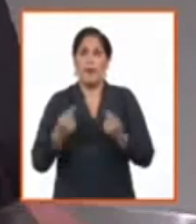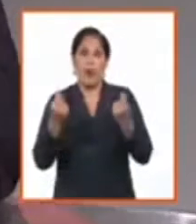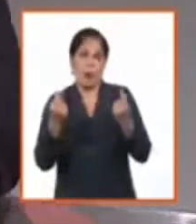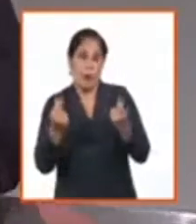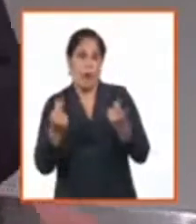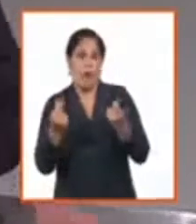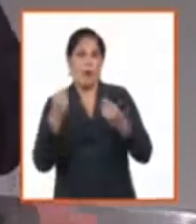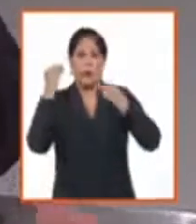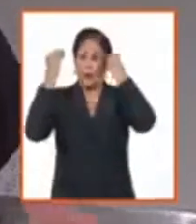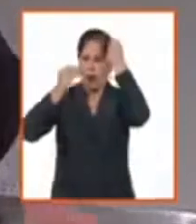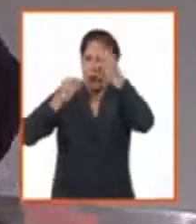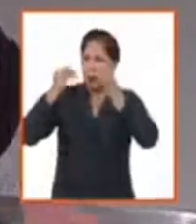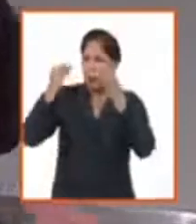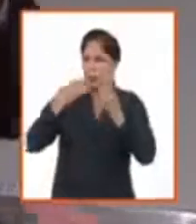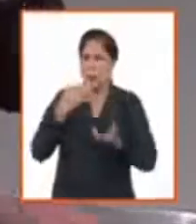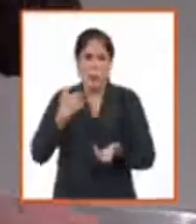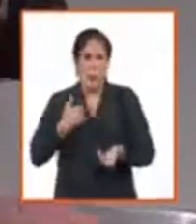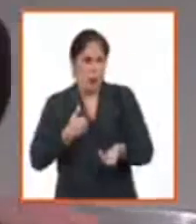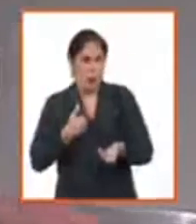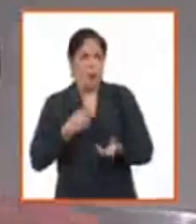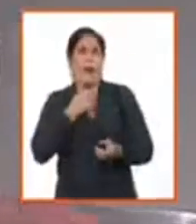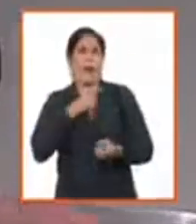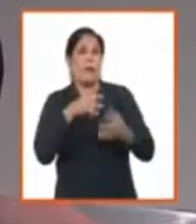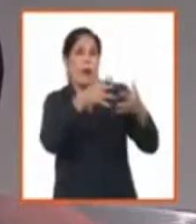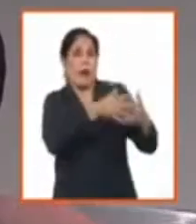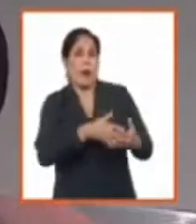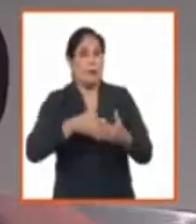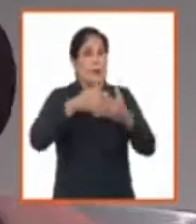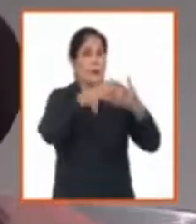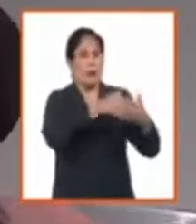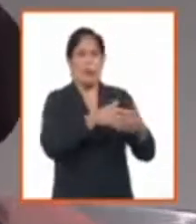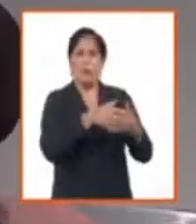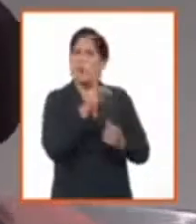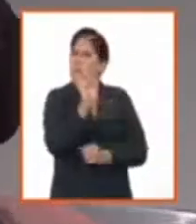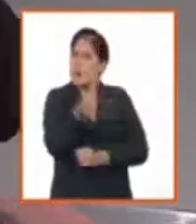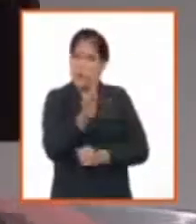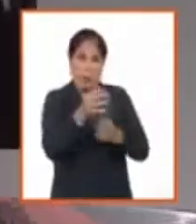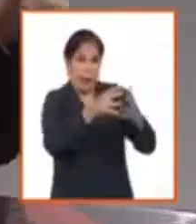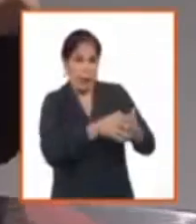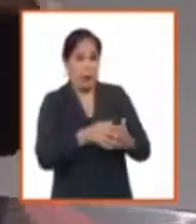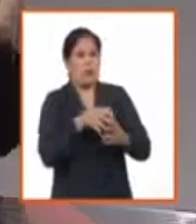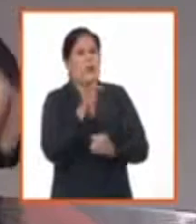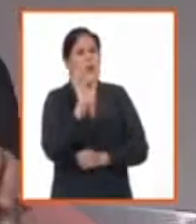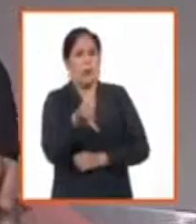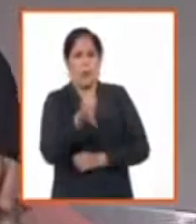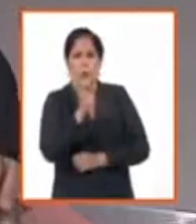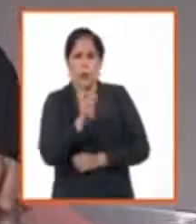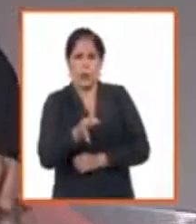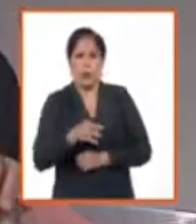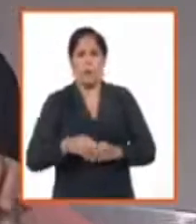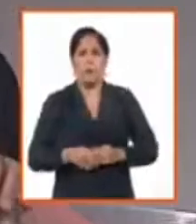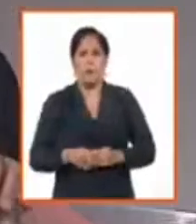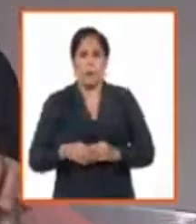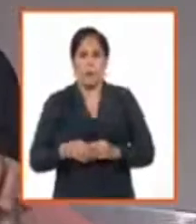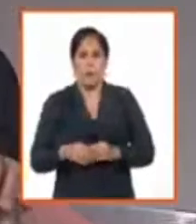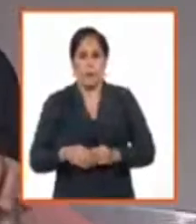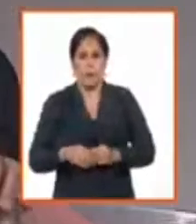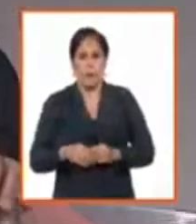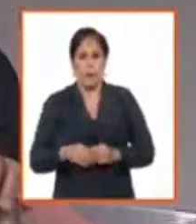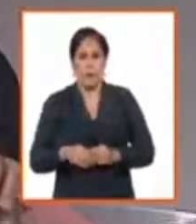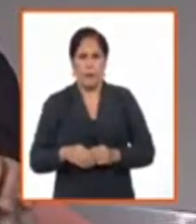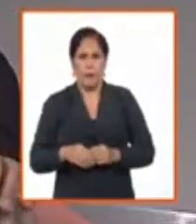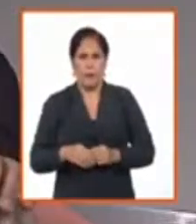uno se pregunta bueno pero es que si estados unidos que siempre sobre todo y en este contexto más ha